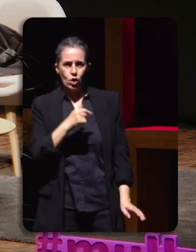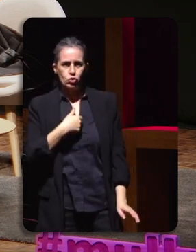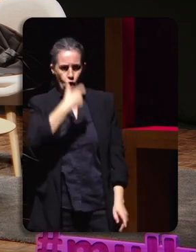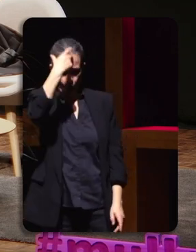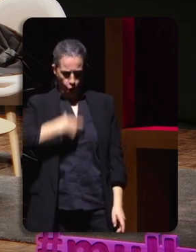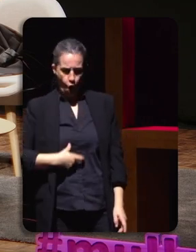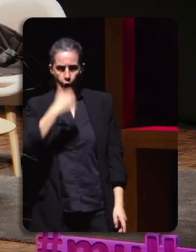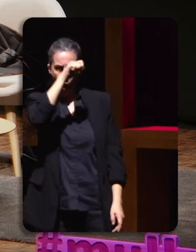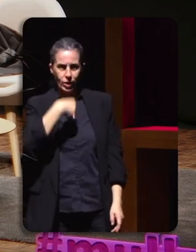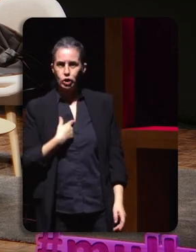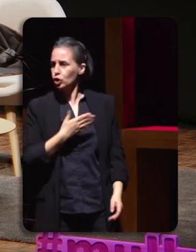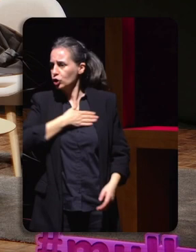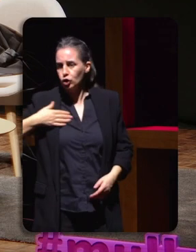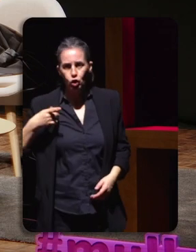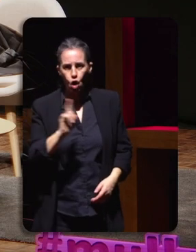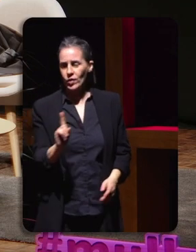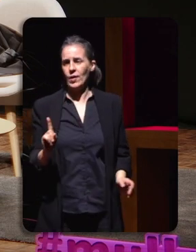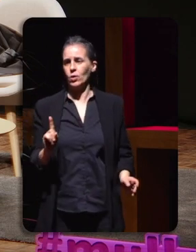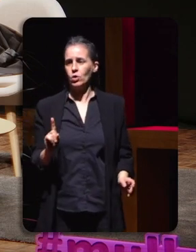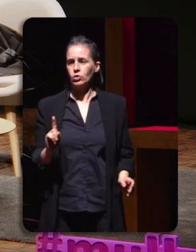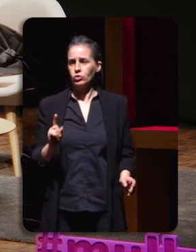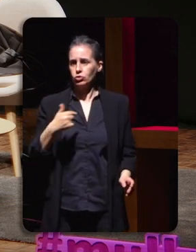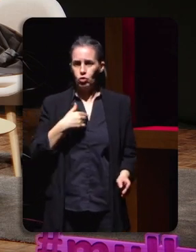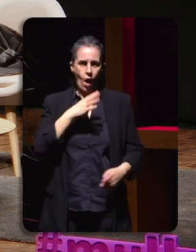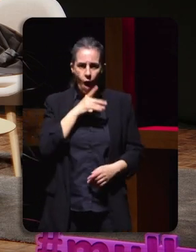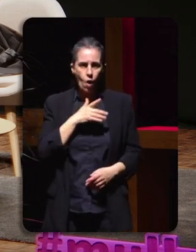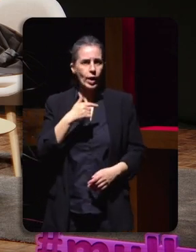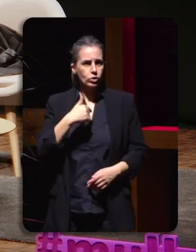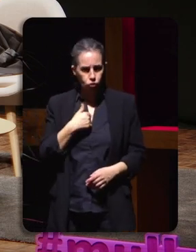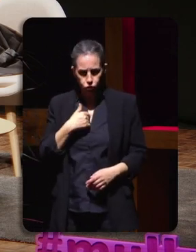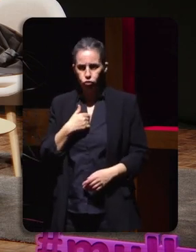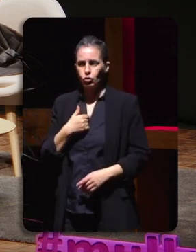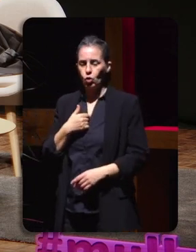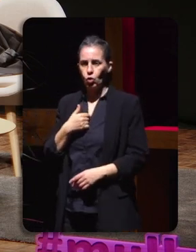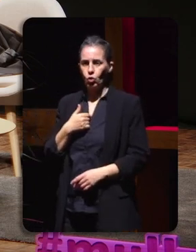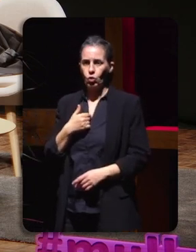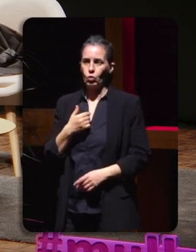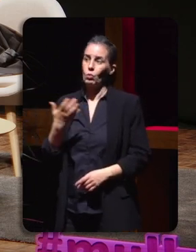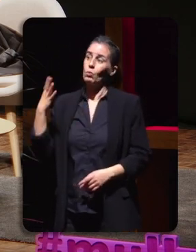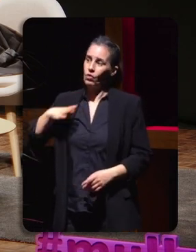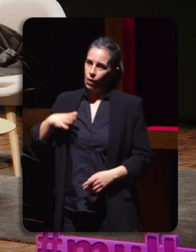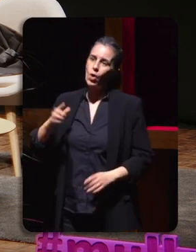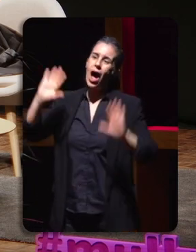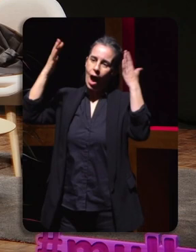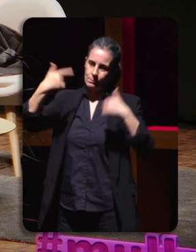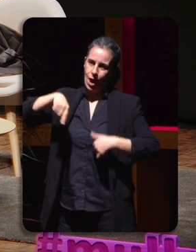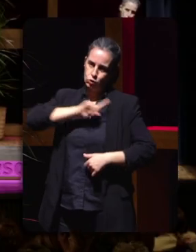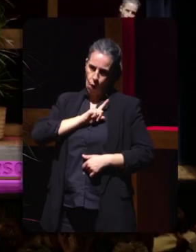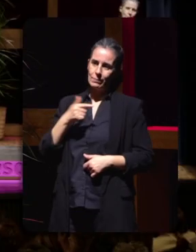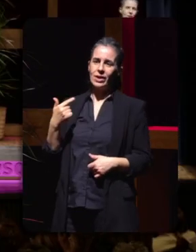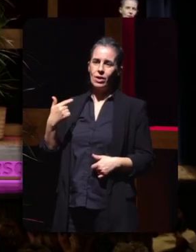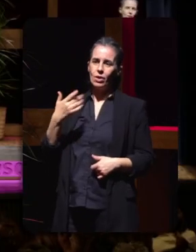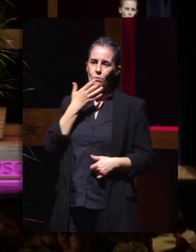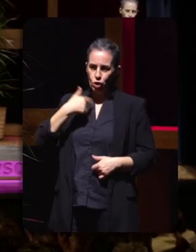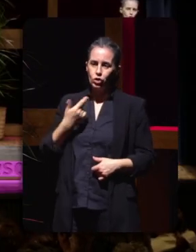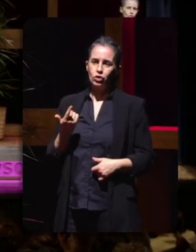quiero y si ellos no dicen que no Yo quiero decir que no porque ahora no me viene bien porque estoy criando por favor un aplauso para mí que estoy criando para todos Bueno no